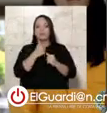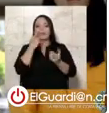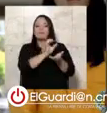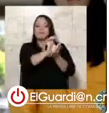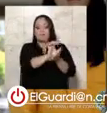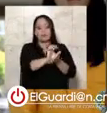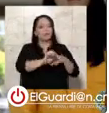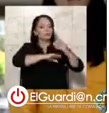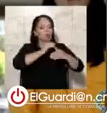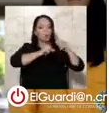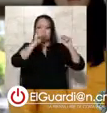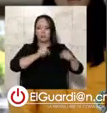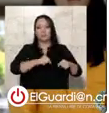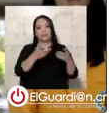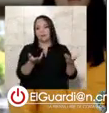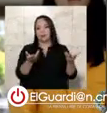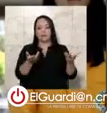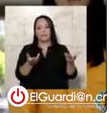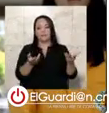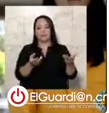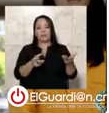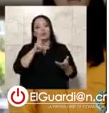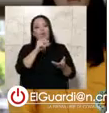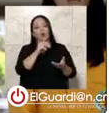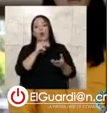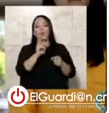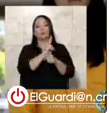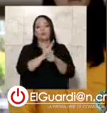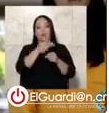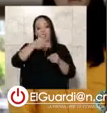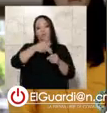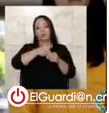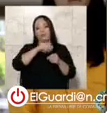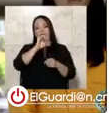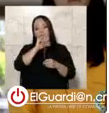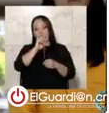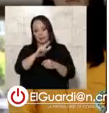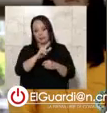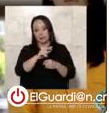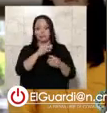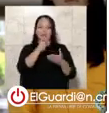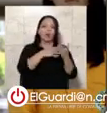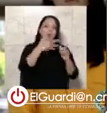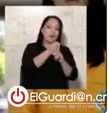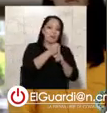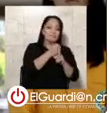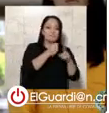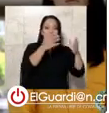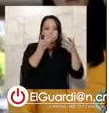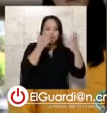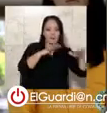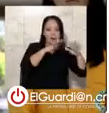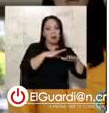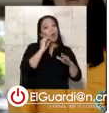al máximo quemar combustible fósil, ya sea por un impacto ambiental o por un impacto económico en las tarifas.